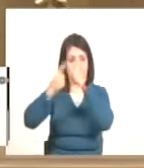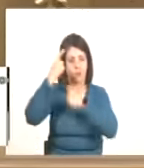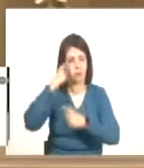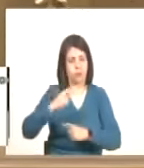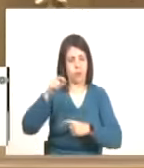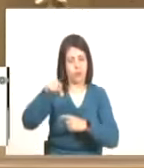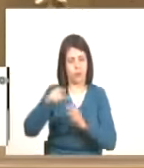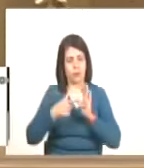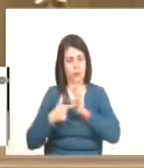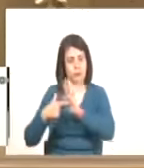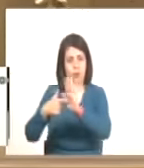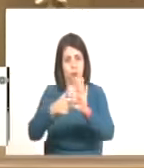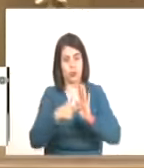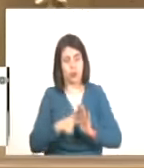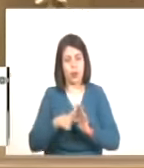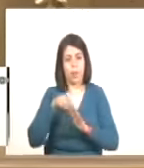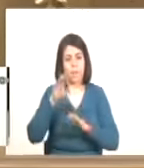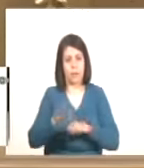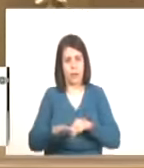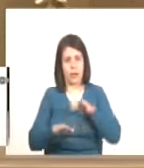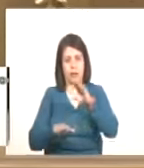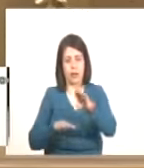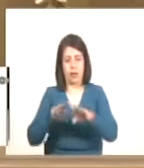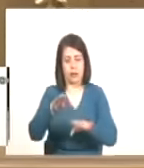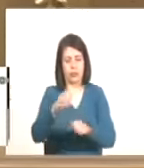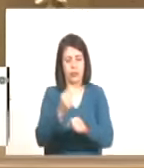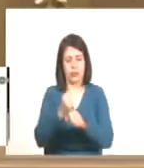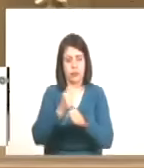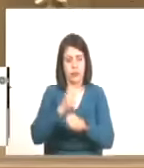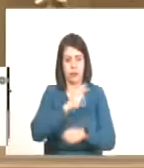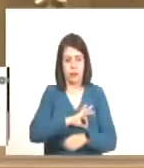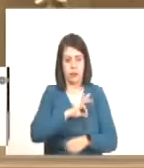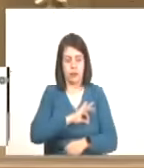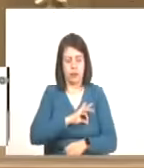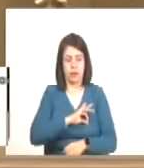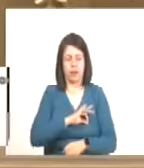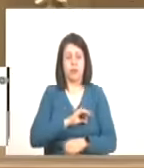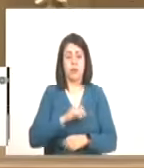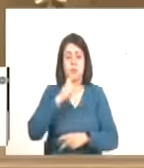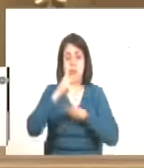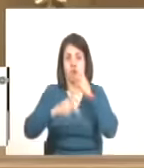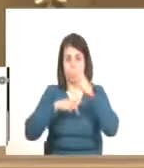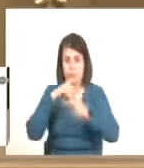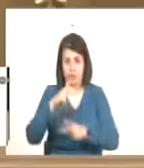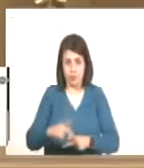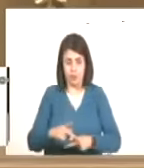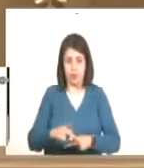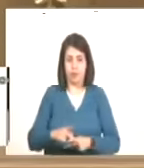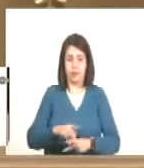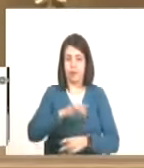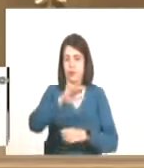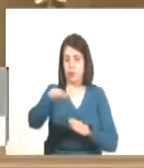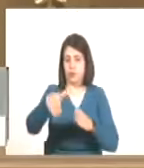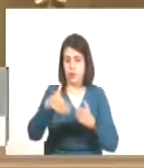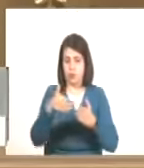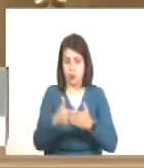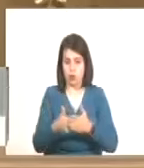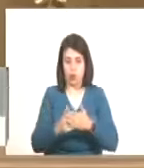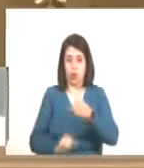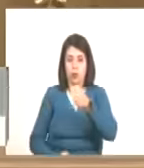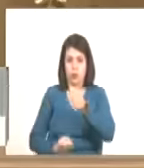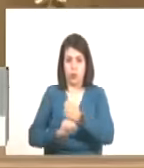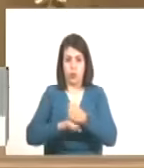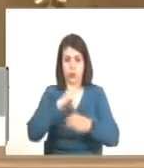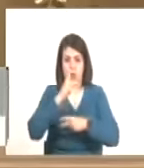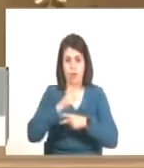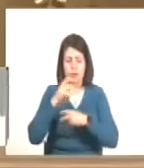y hemos dado los primeros pasos en el trabajo social, en el campo político, en la política de base, en